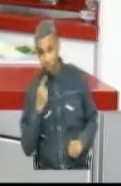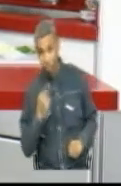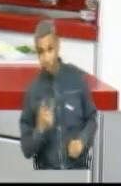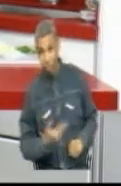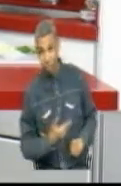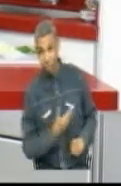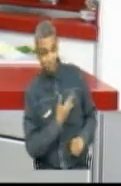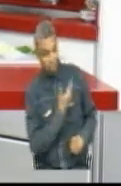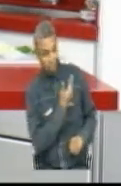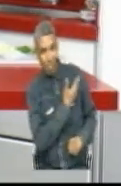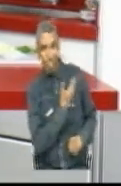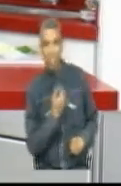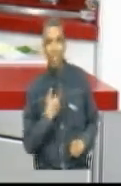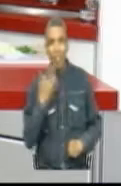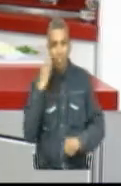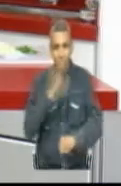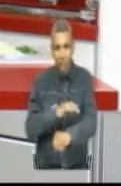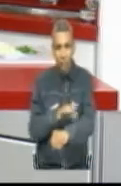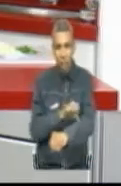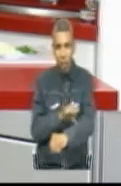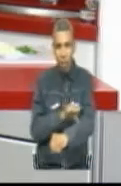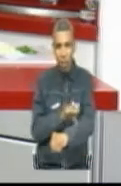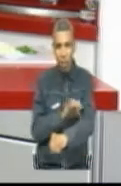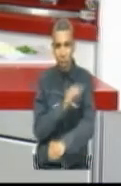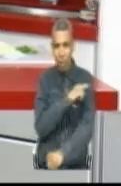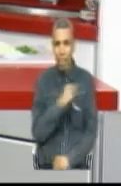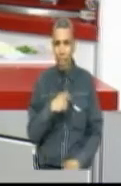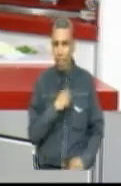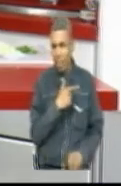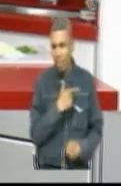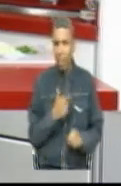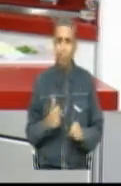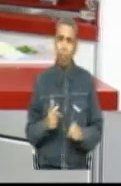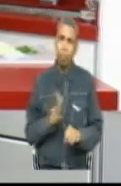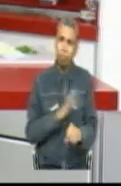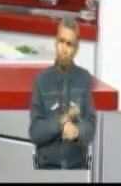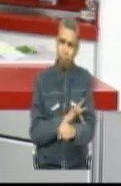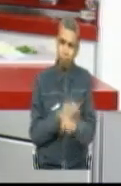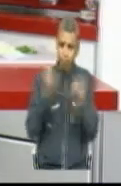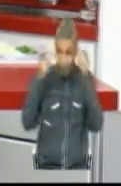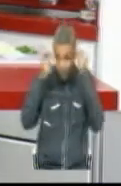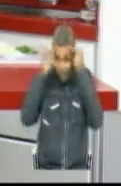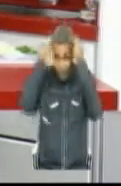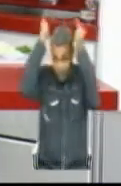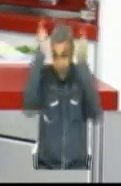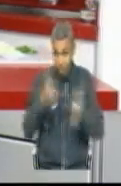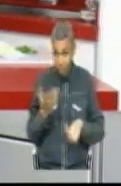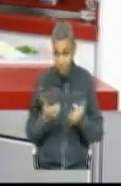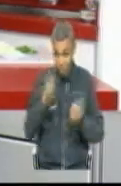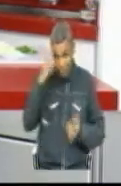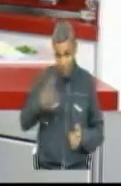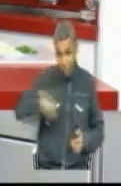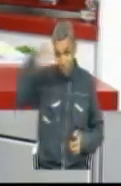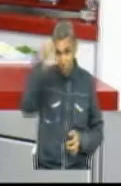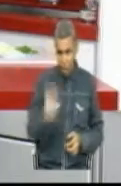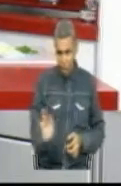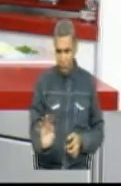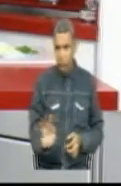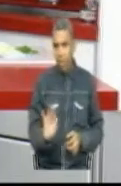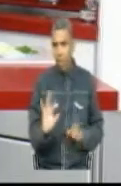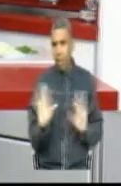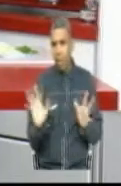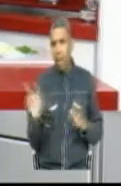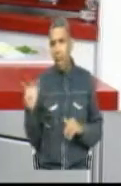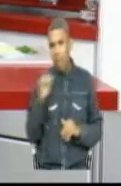casa está una receta que ella quiso traer que la hace en casa que la pone en práctica cada vez que puede sí entonces aquí la vamos a